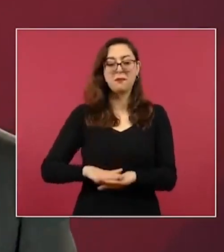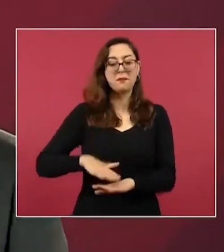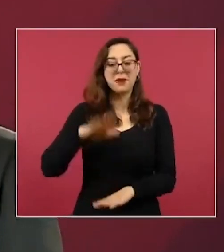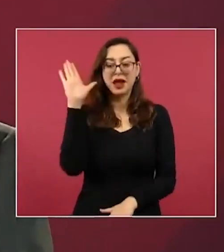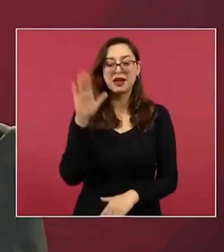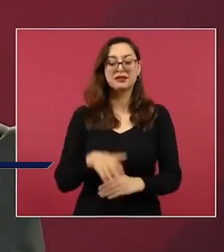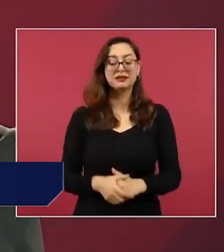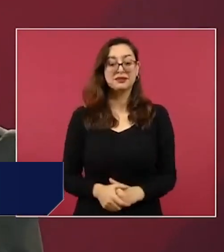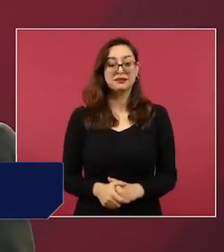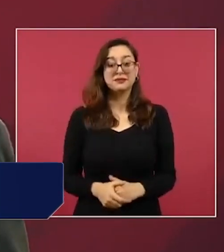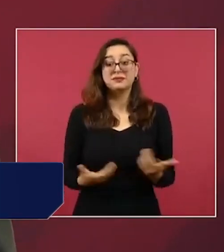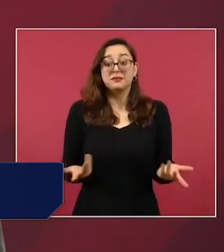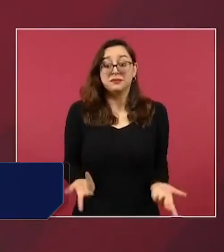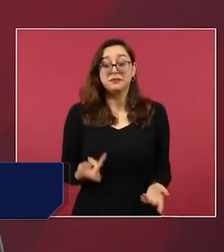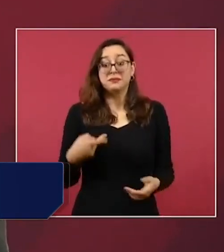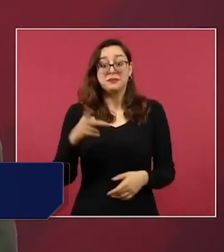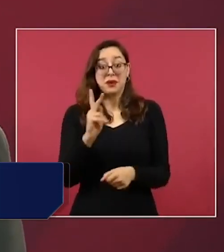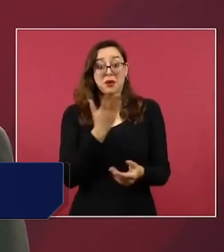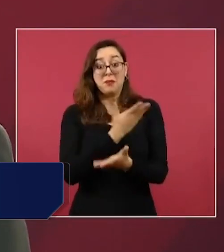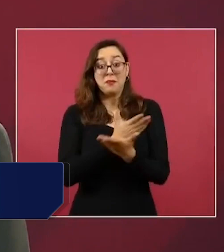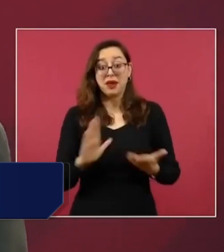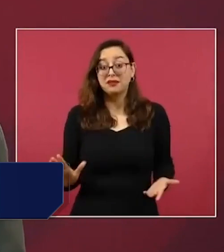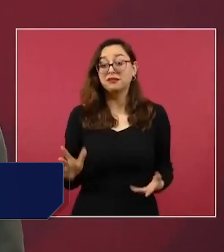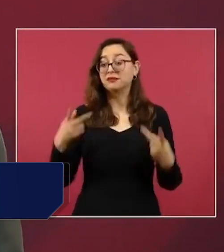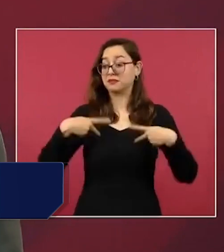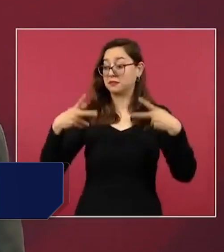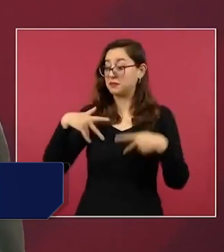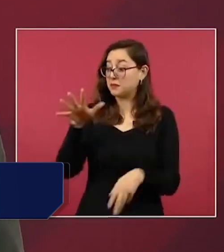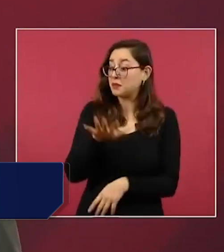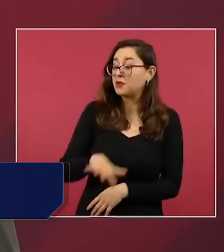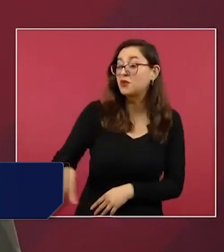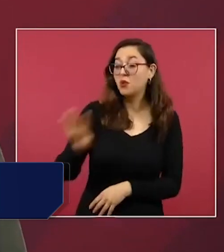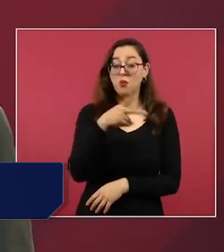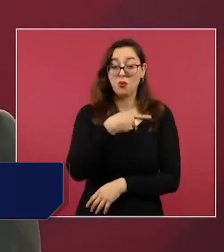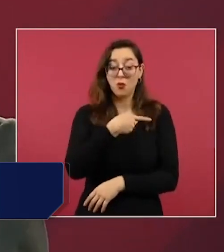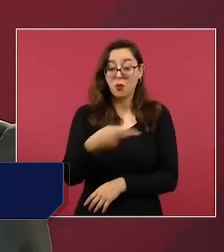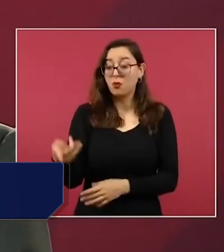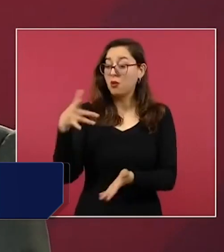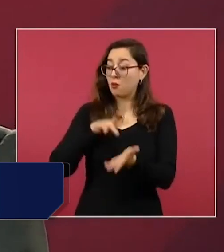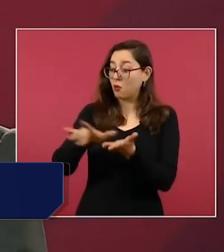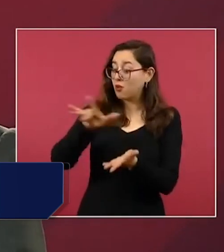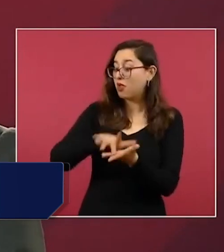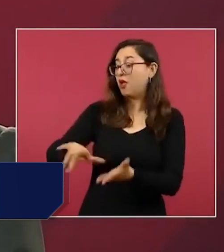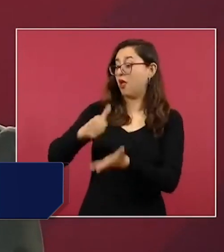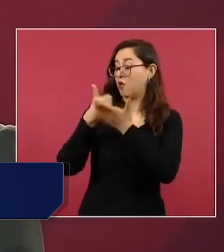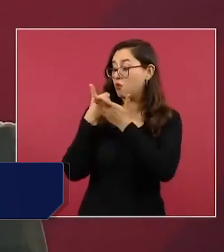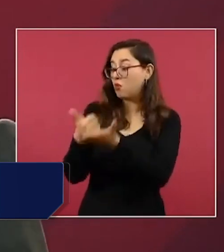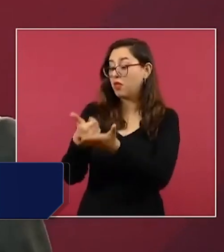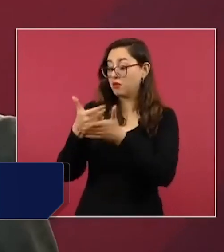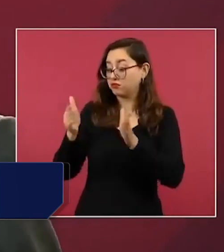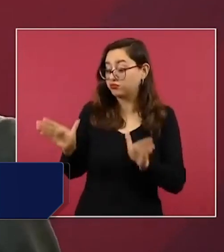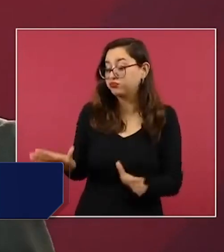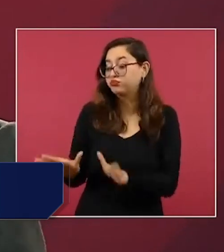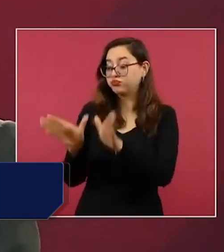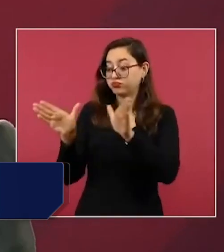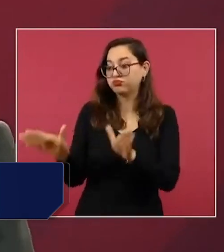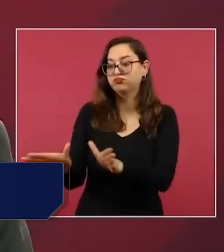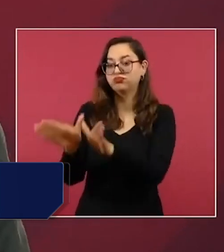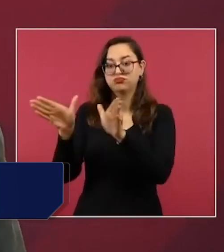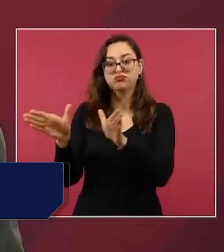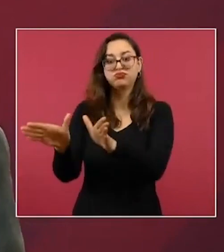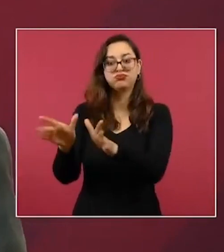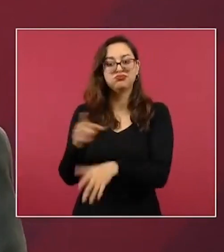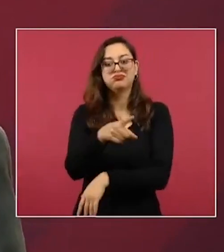ayudando a los pobres, va uno a la segura, porque ya sabe de que cuando se